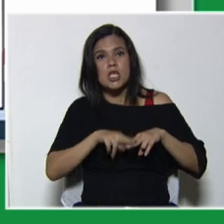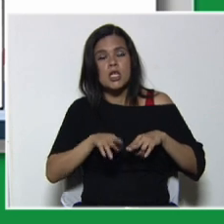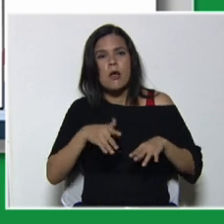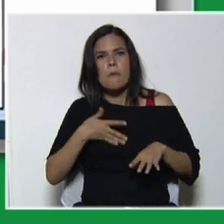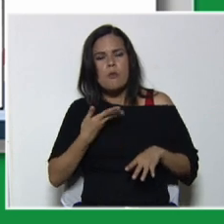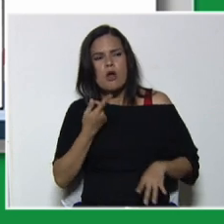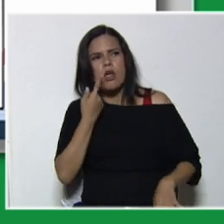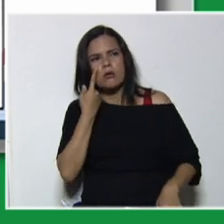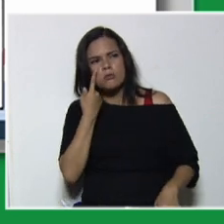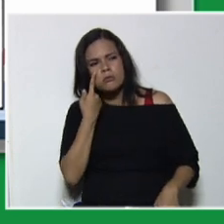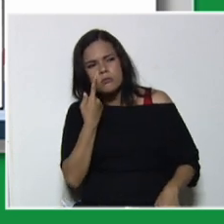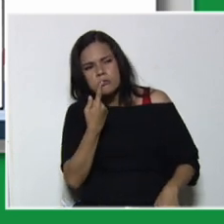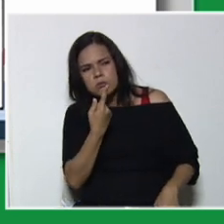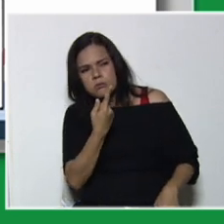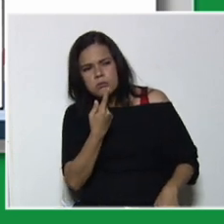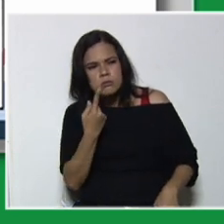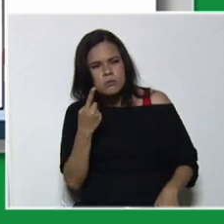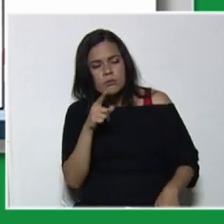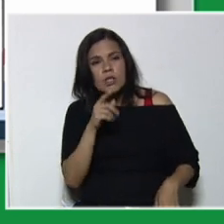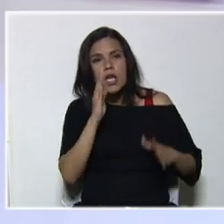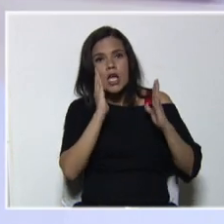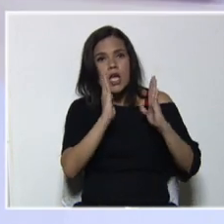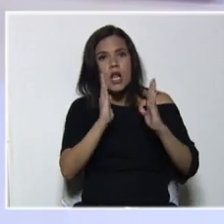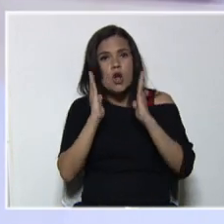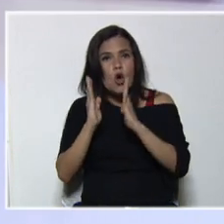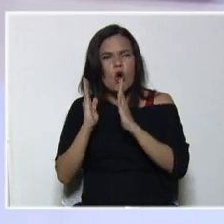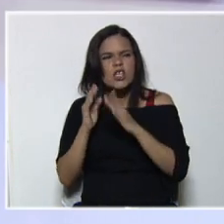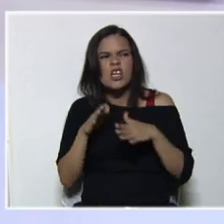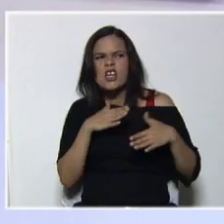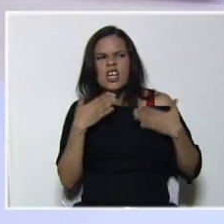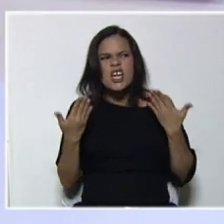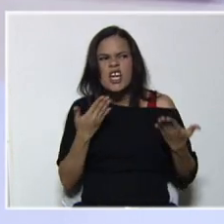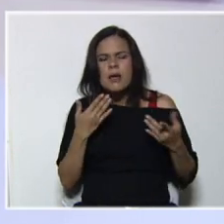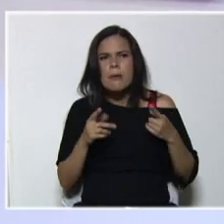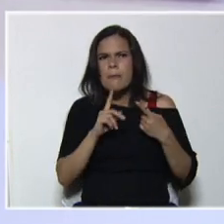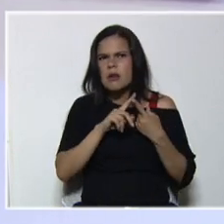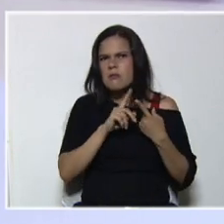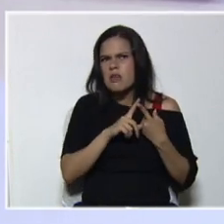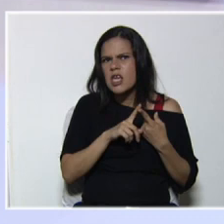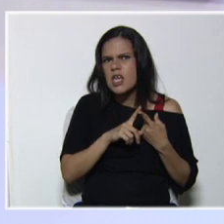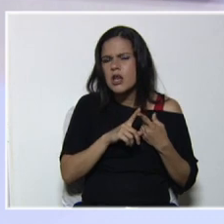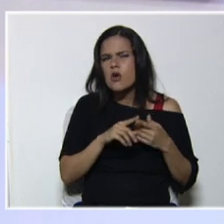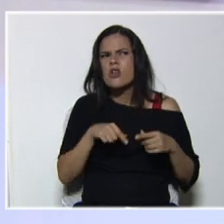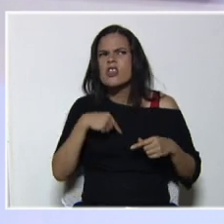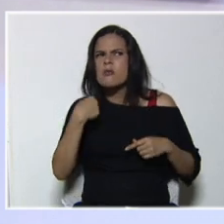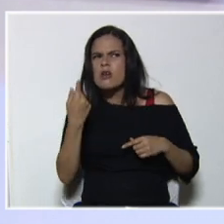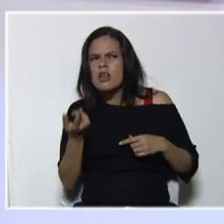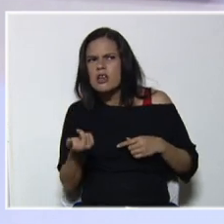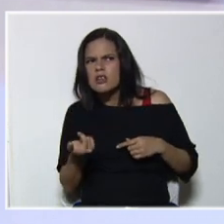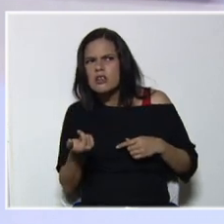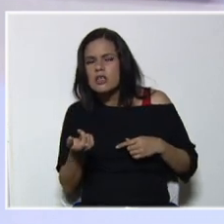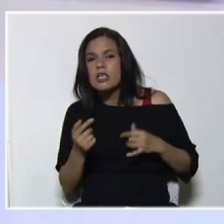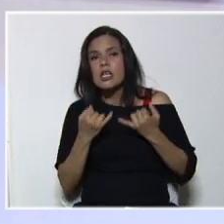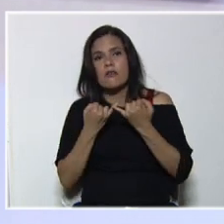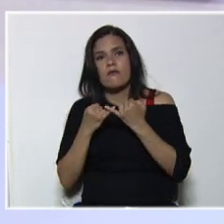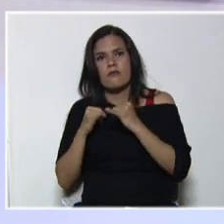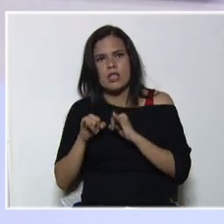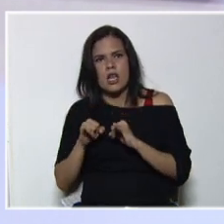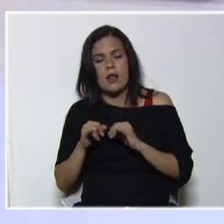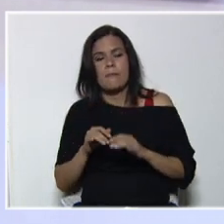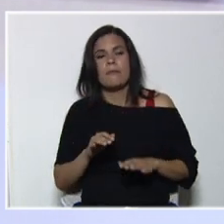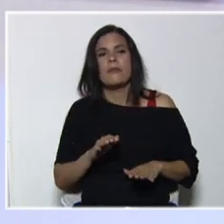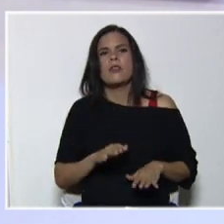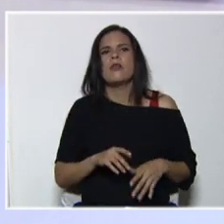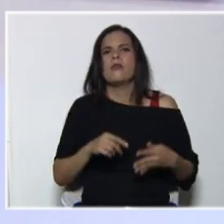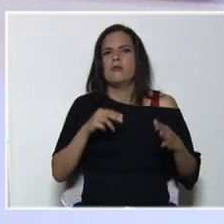pueda visualizar el orden que va primero o en inicio, que sigue el paso a paso para